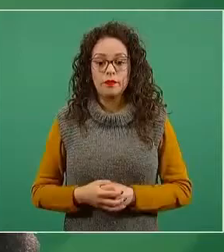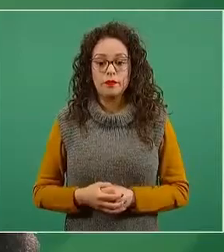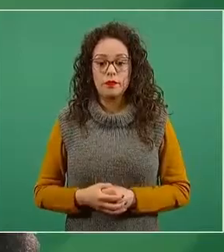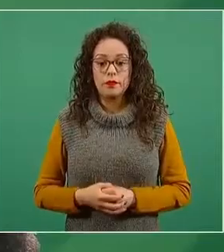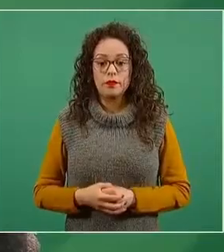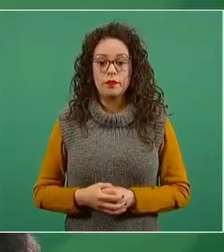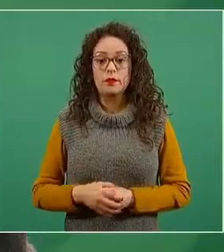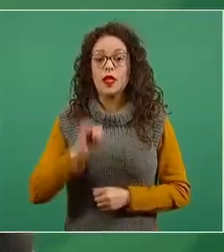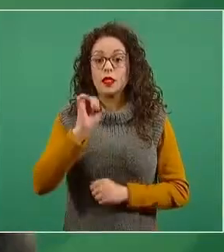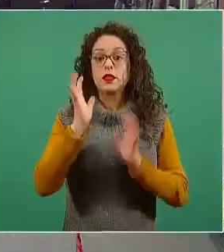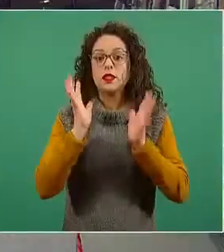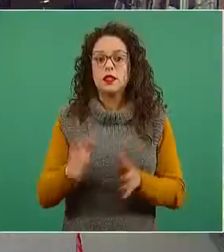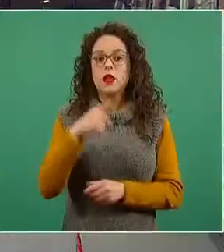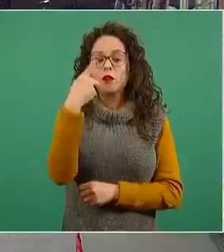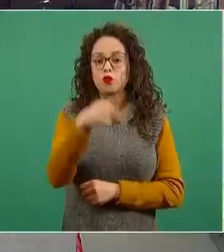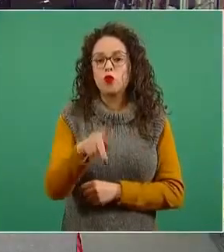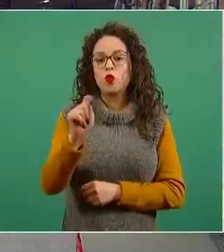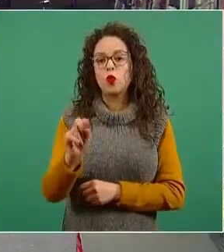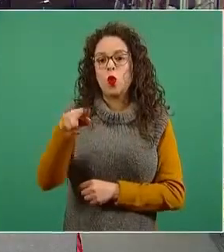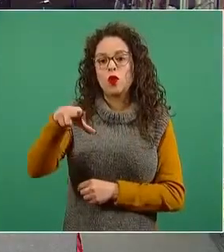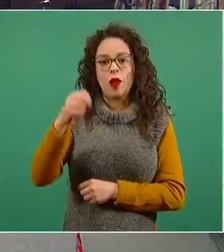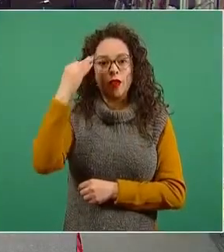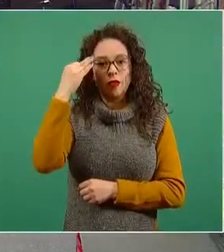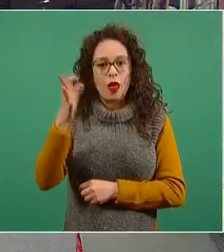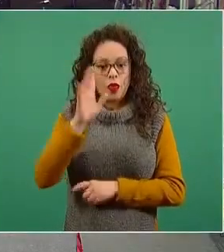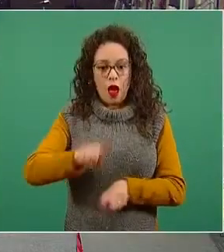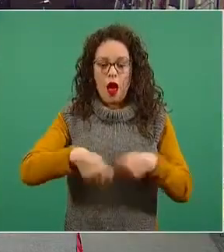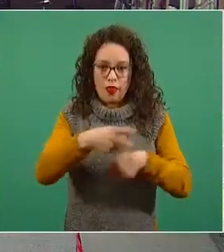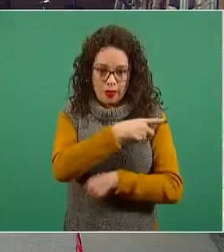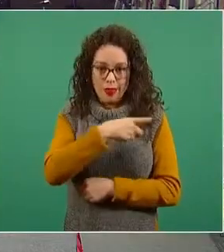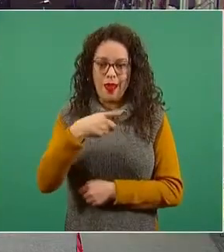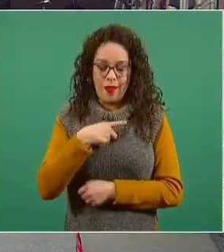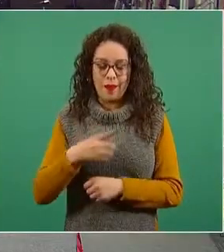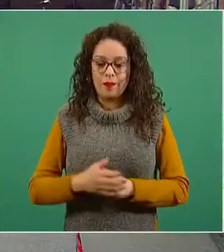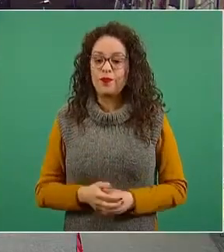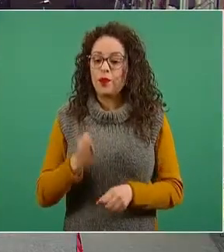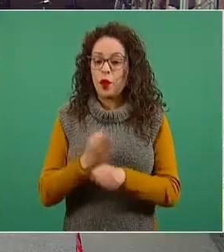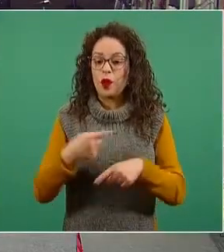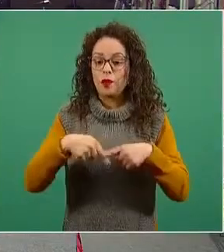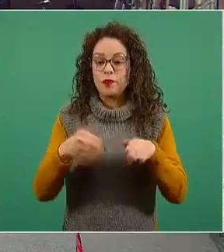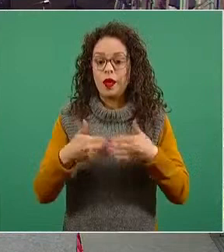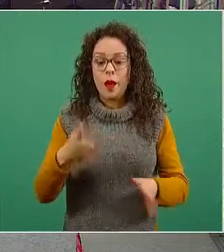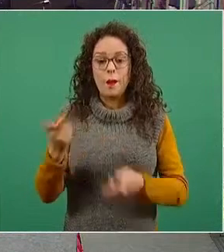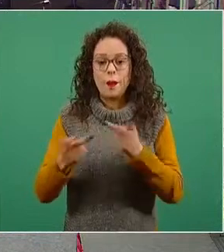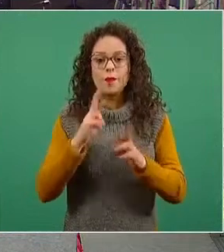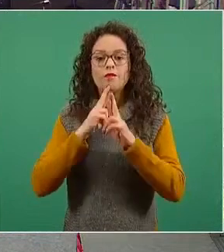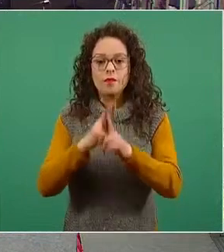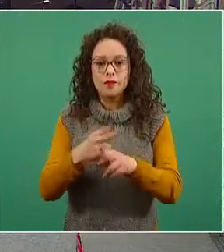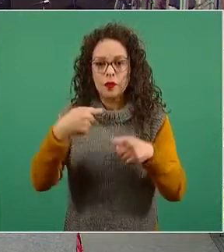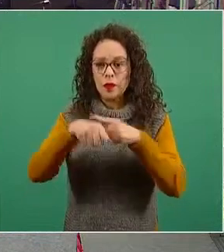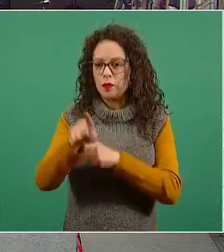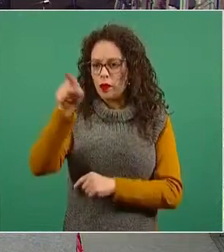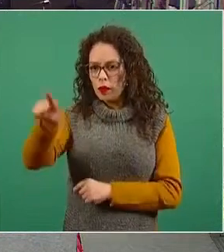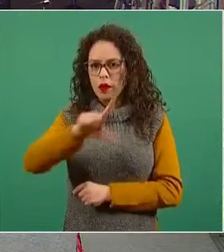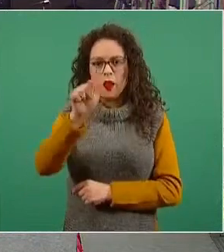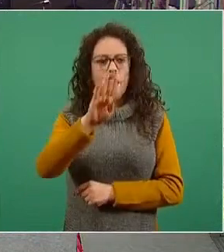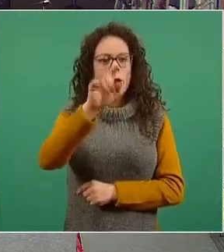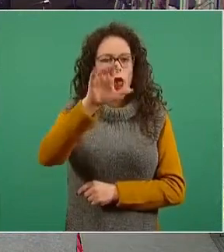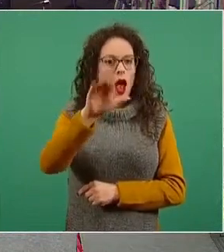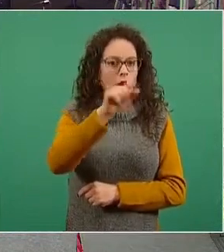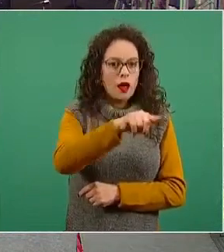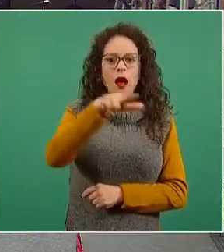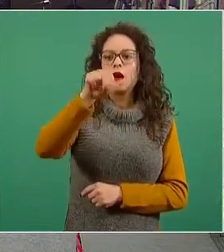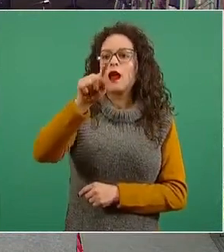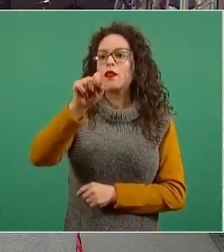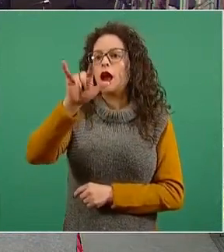turno. Vamos a pasar a la sección de preguntas. Empezamos con usted, nos seguimos con Blanca Valadez, Natalia Vitela, Juan, nos damos